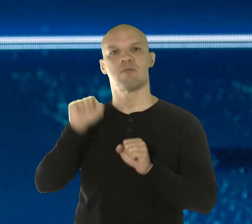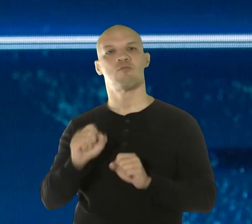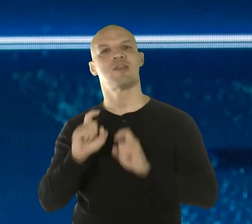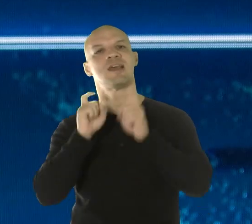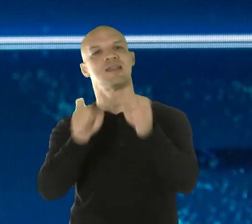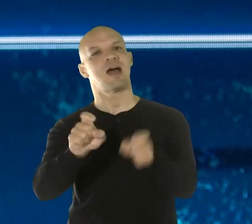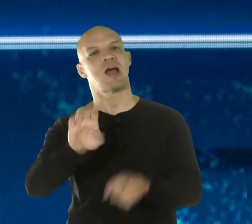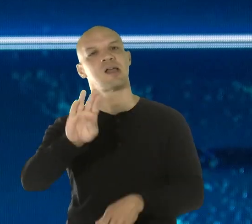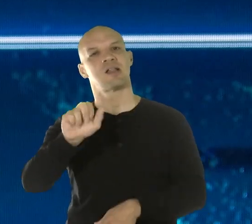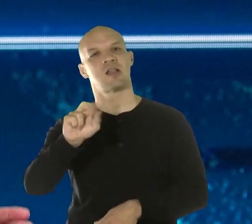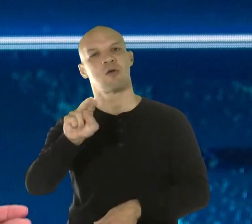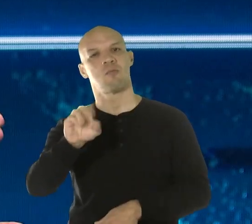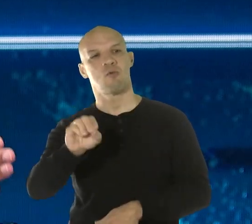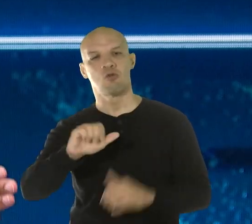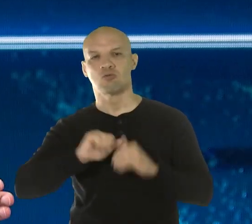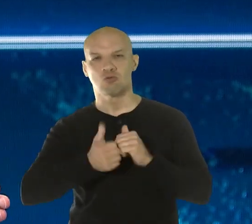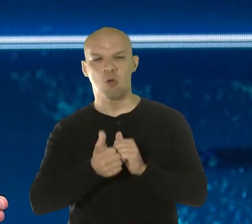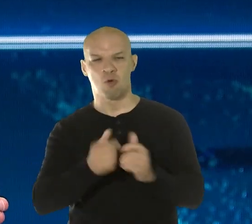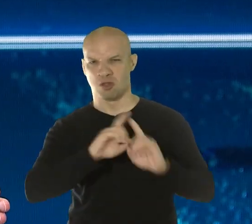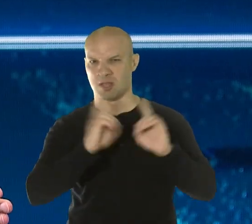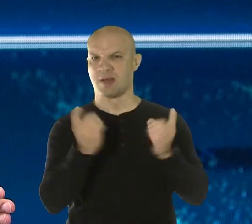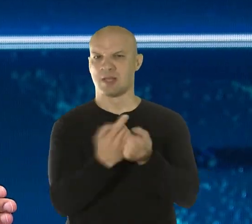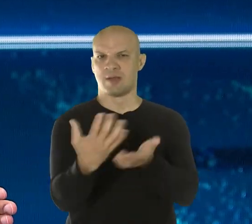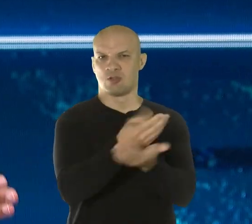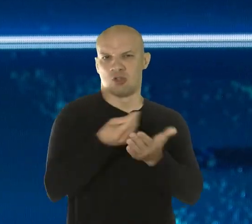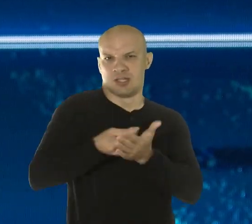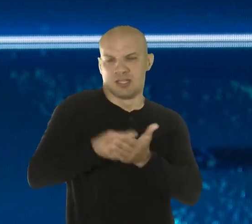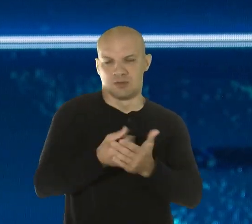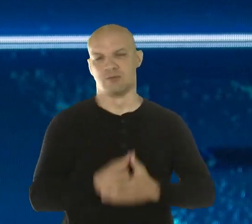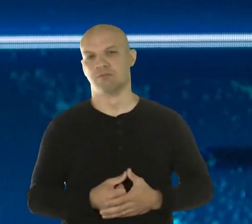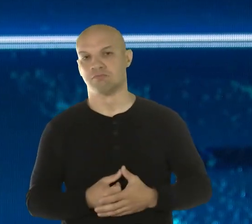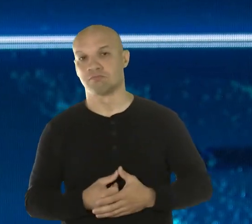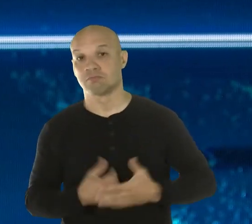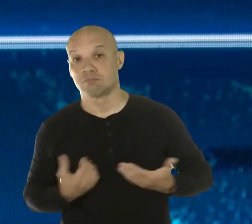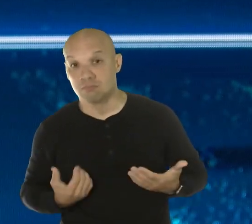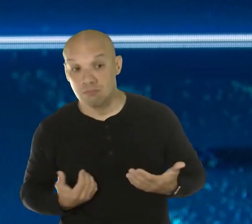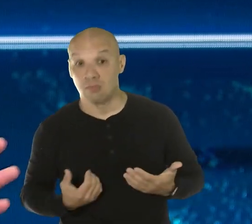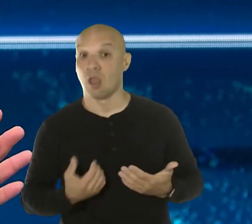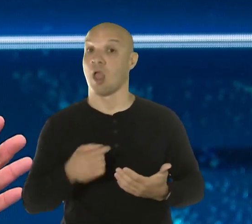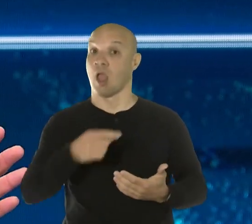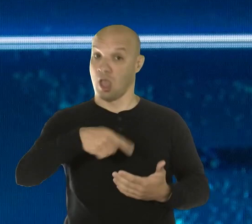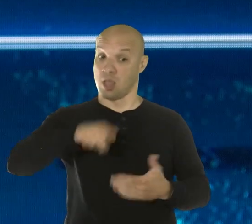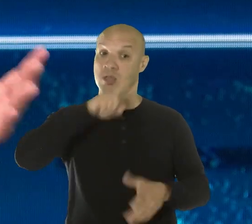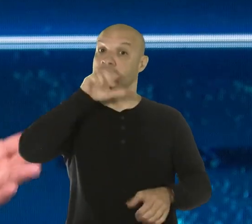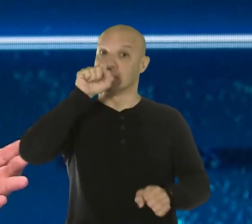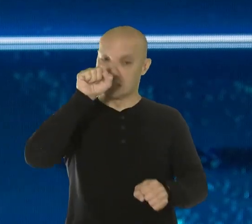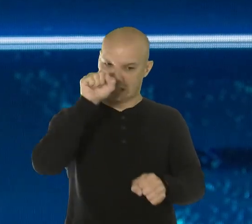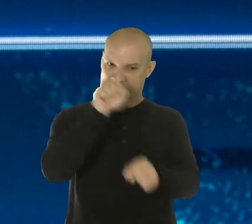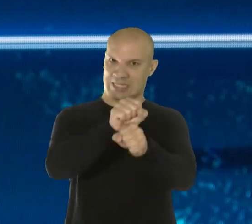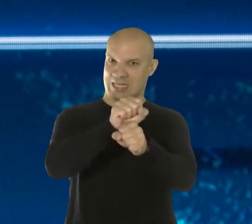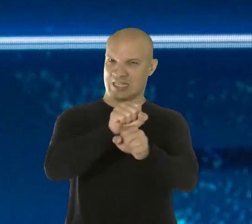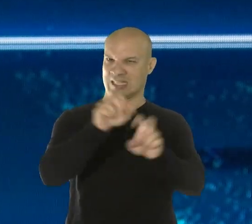del Departamento del Tesoro. Y esos bonos del Departamento del Tesoro tienen como garantía, por decirlo de